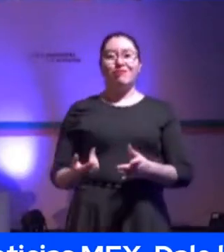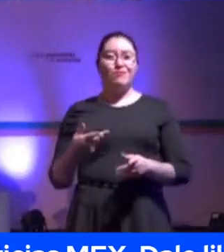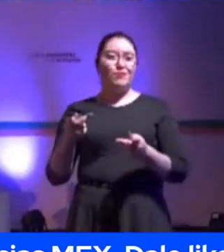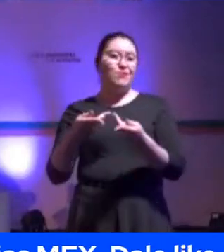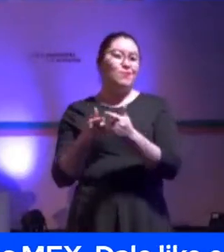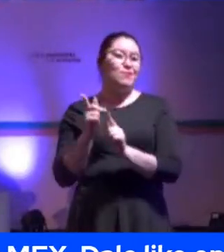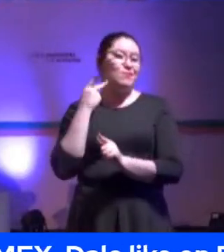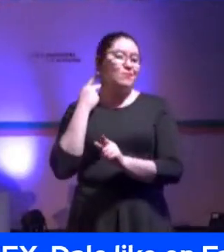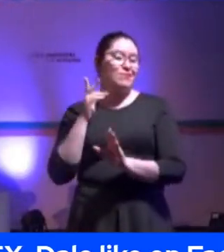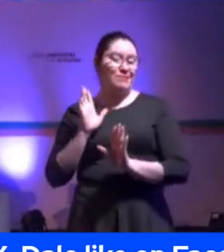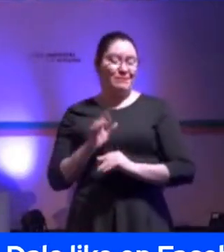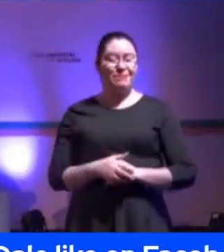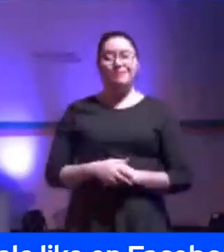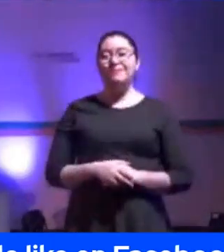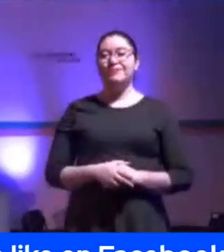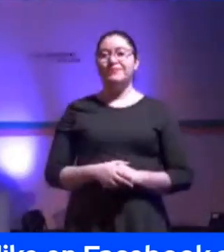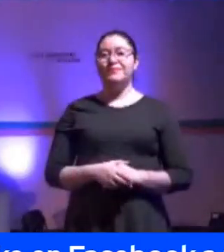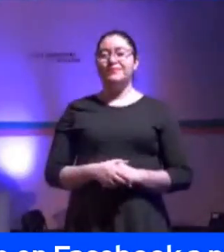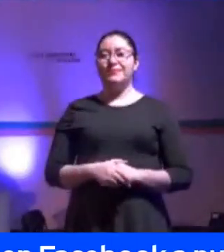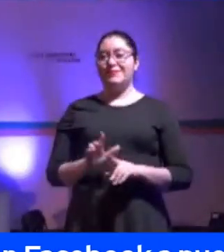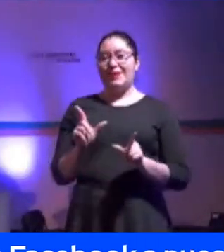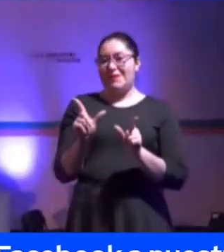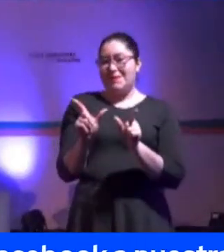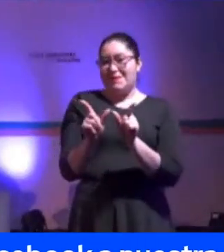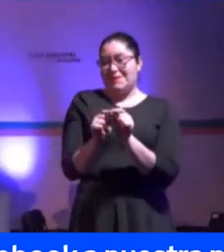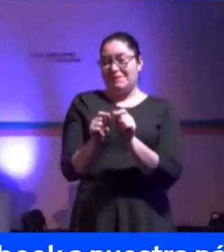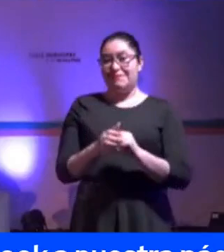Entonces, finalizo, ya.